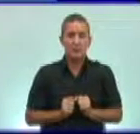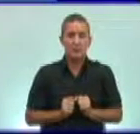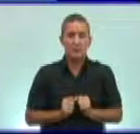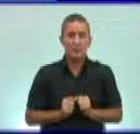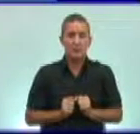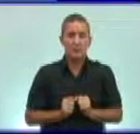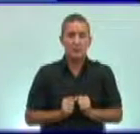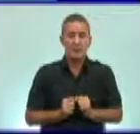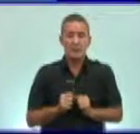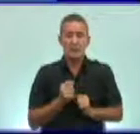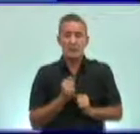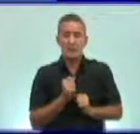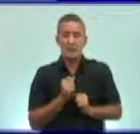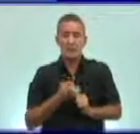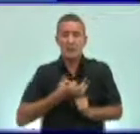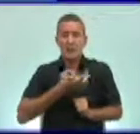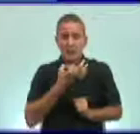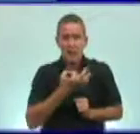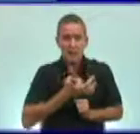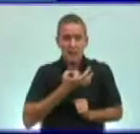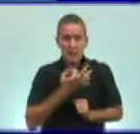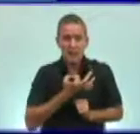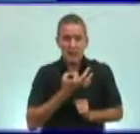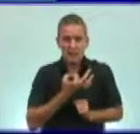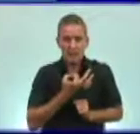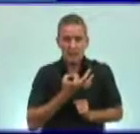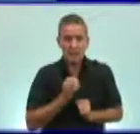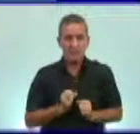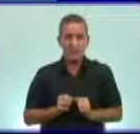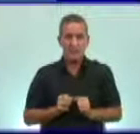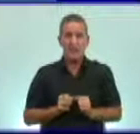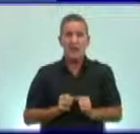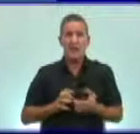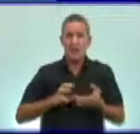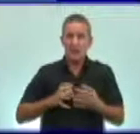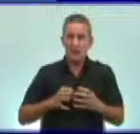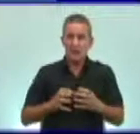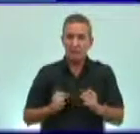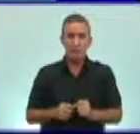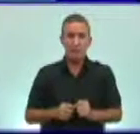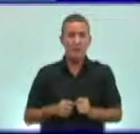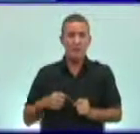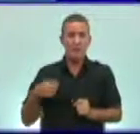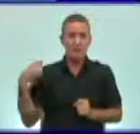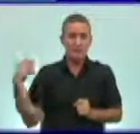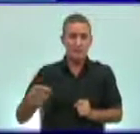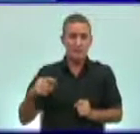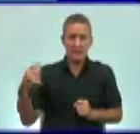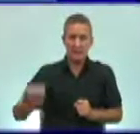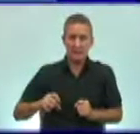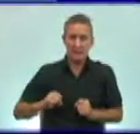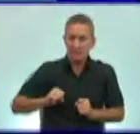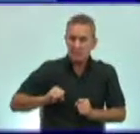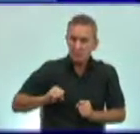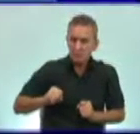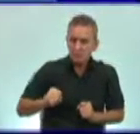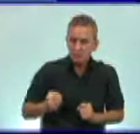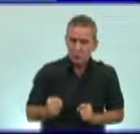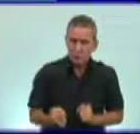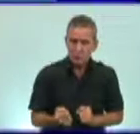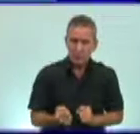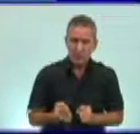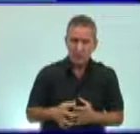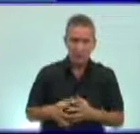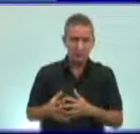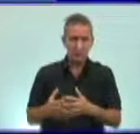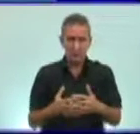la hegemonía de los círculos de dominación y que habían expresado como opinión pública. Parte de la tesis